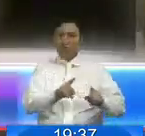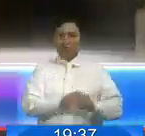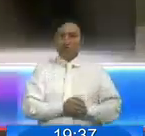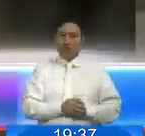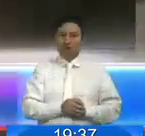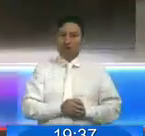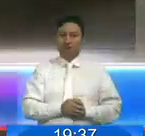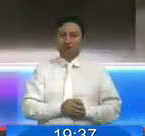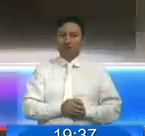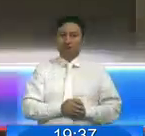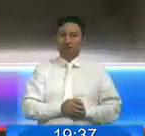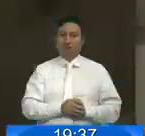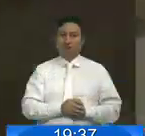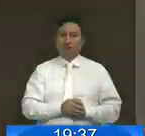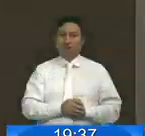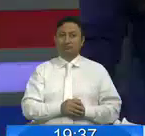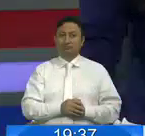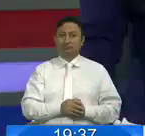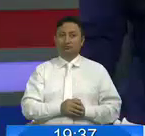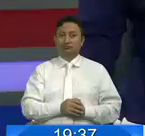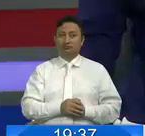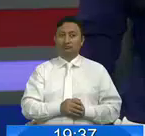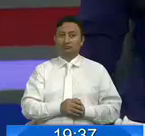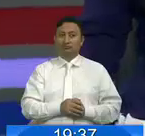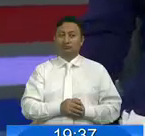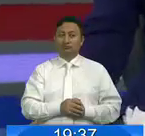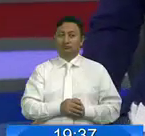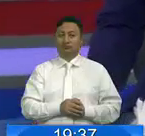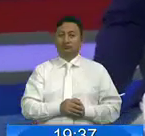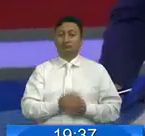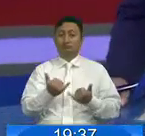informó Adriana Rojas. Momento de una nueva pausa en el...